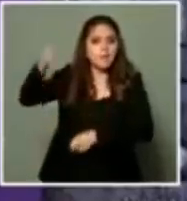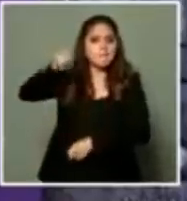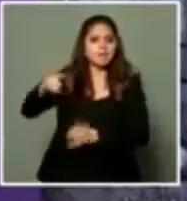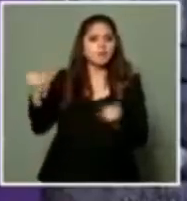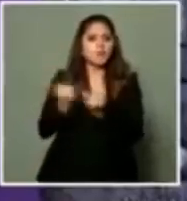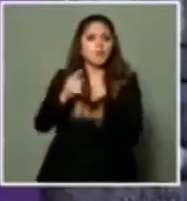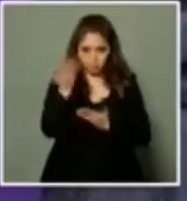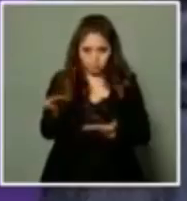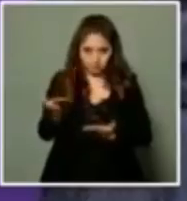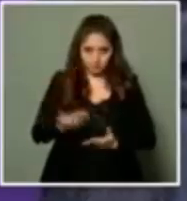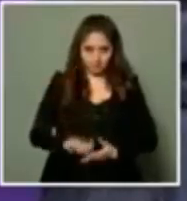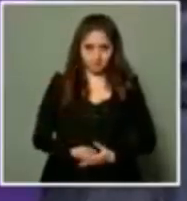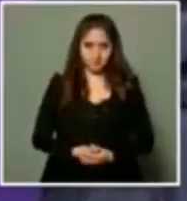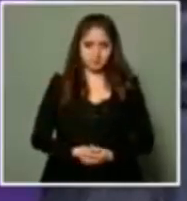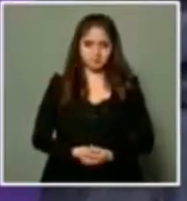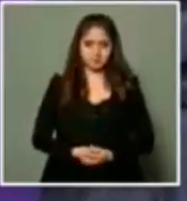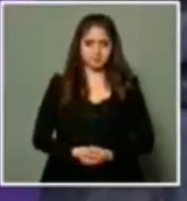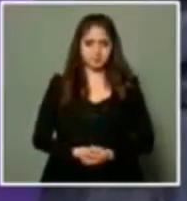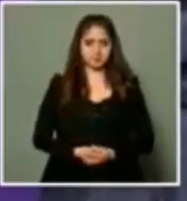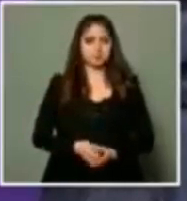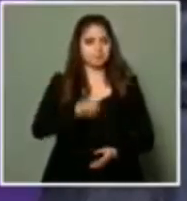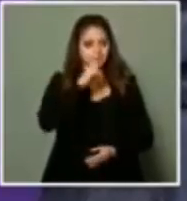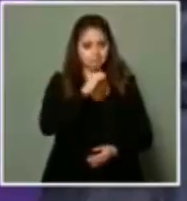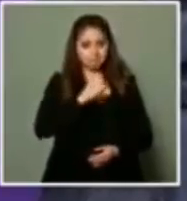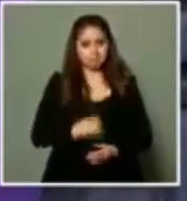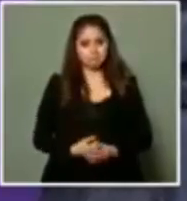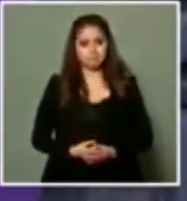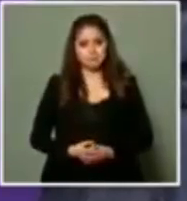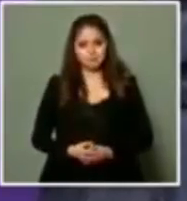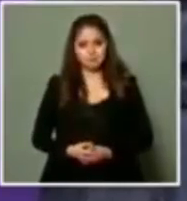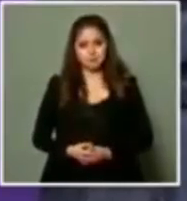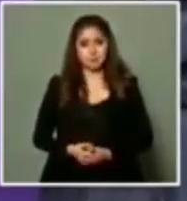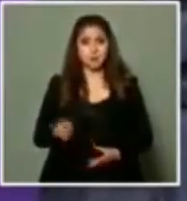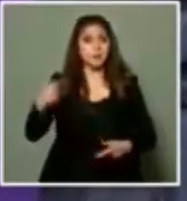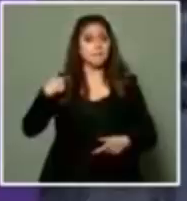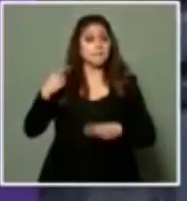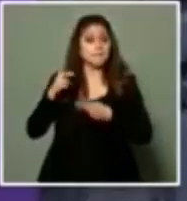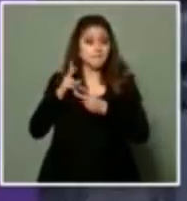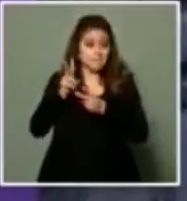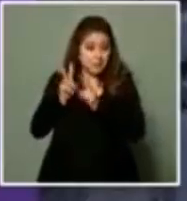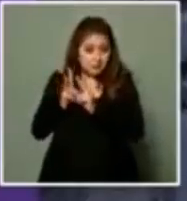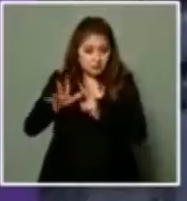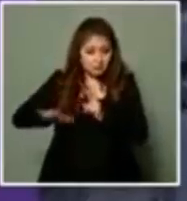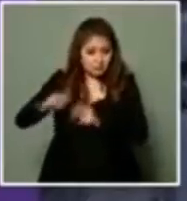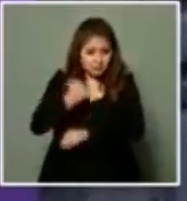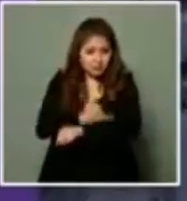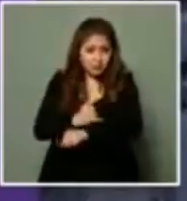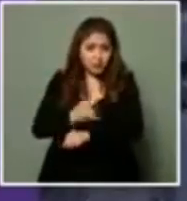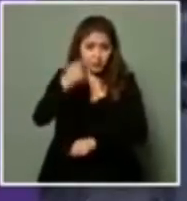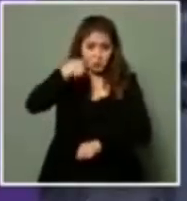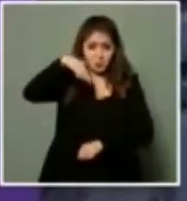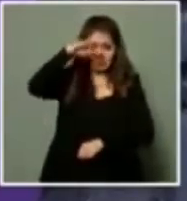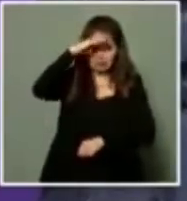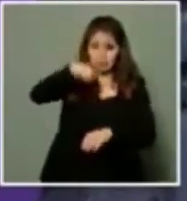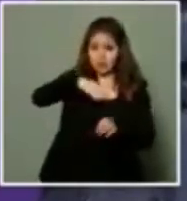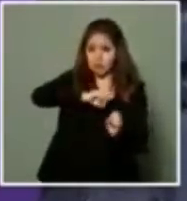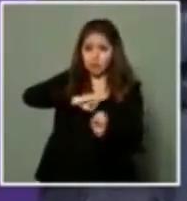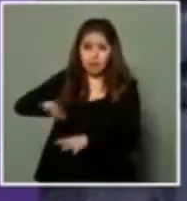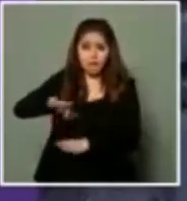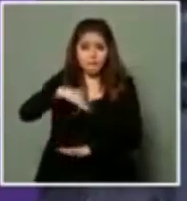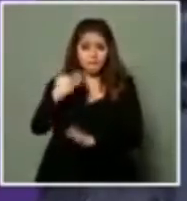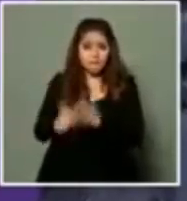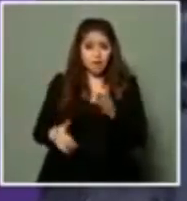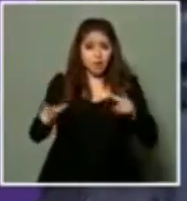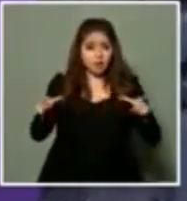Tláhuac. Claro que sí. Vecinos, nosotros no te vamos a abandonar en el tema de esta gran inseguridad que